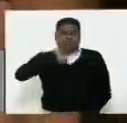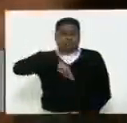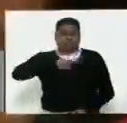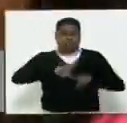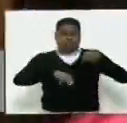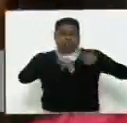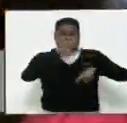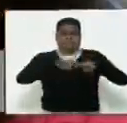gracias.